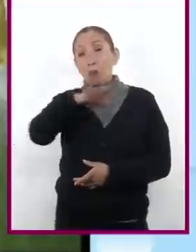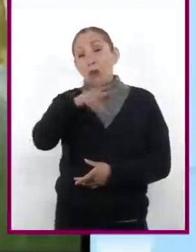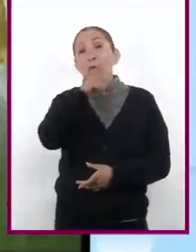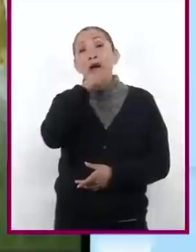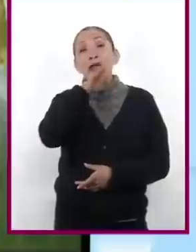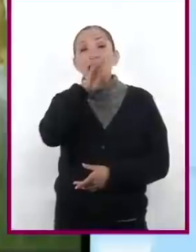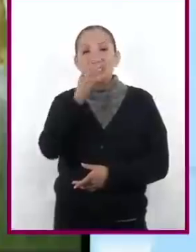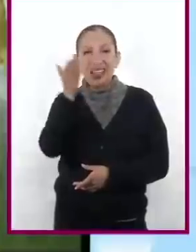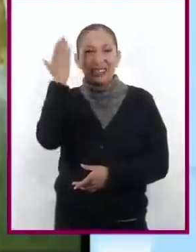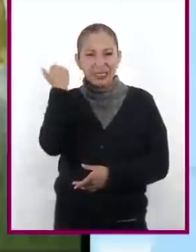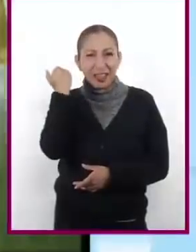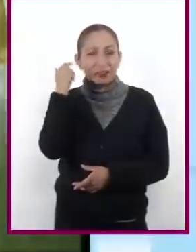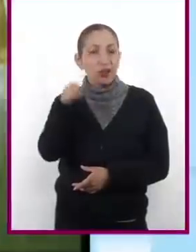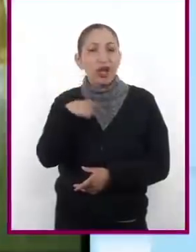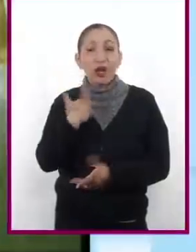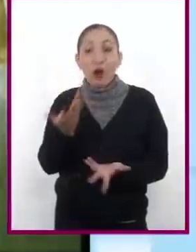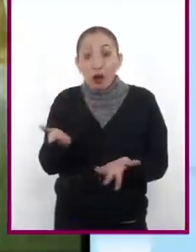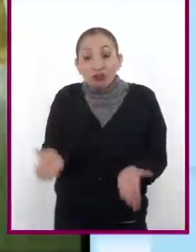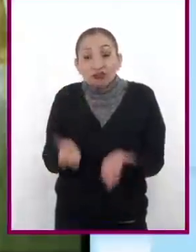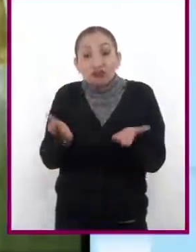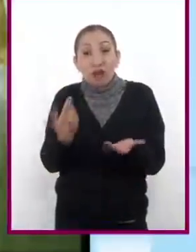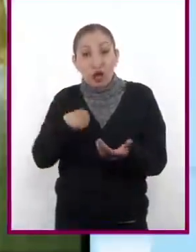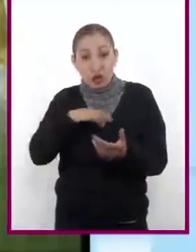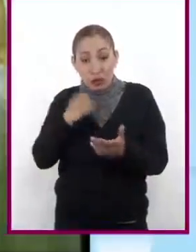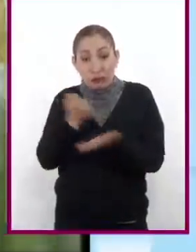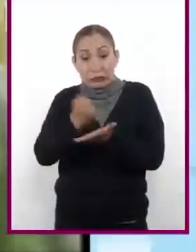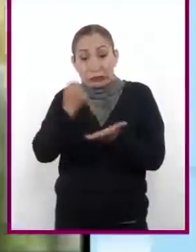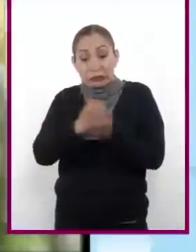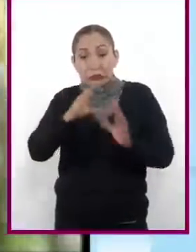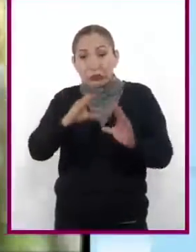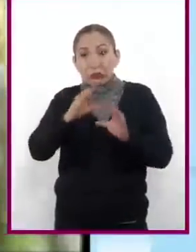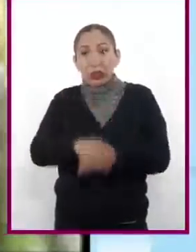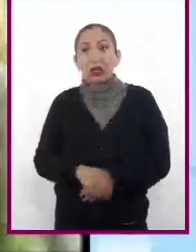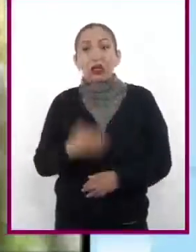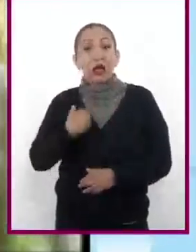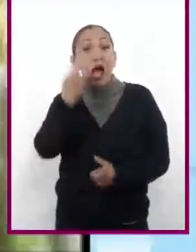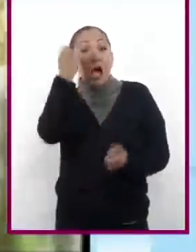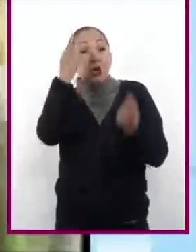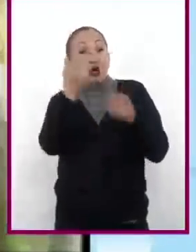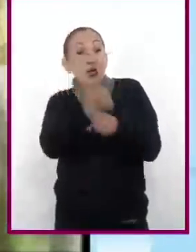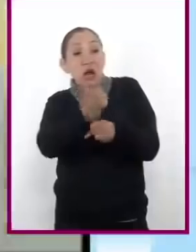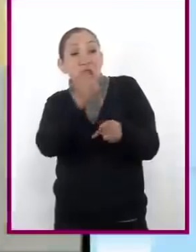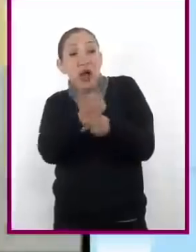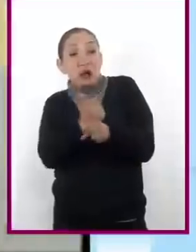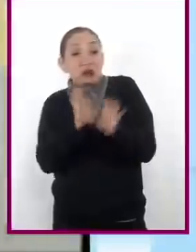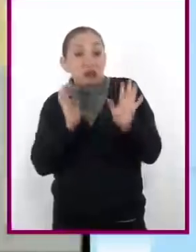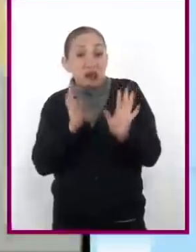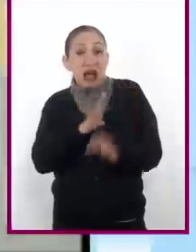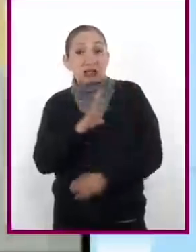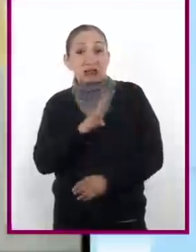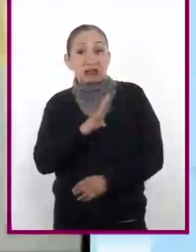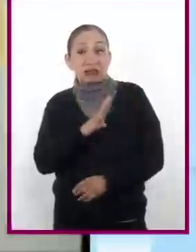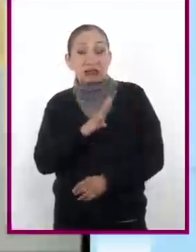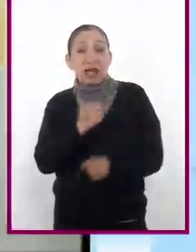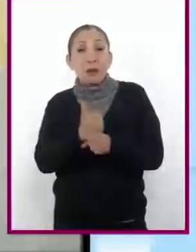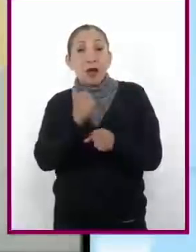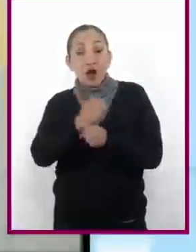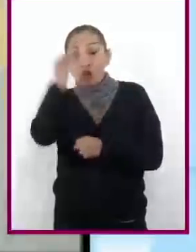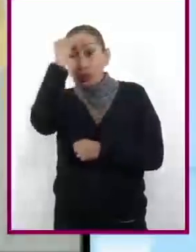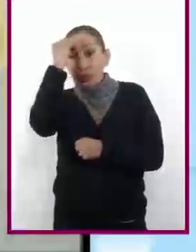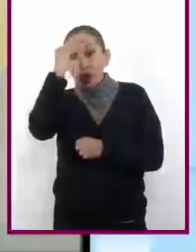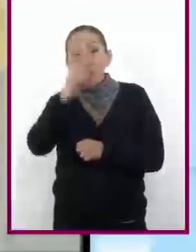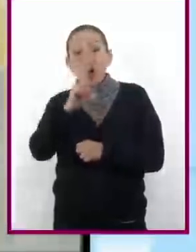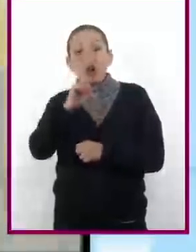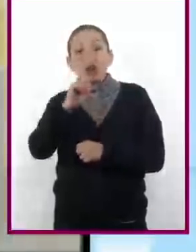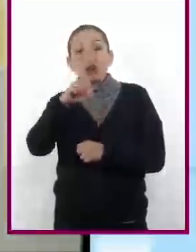nuestros padres porque no nos inculcaron, no nos insistieron, vaya. Solo quedan algunos abuelos. Abuelos sabios como